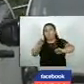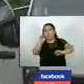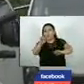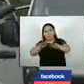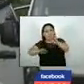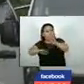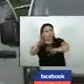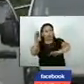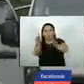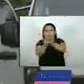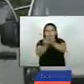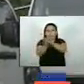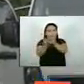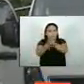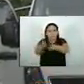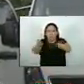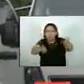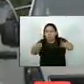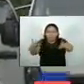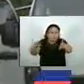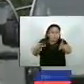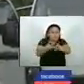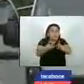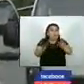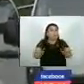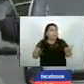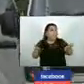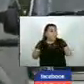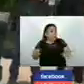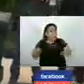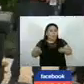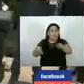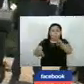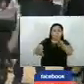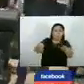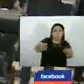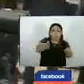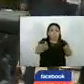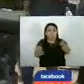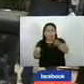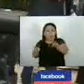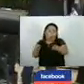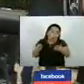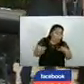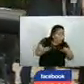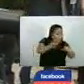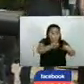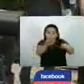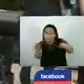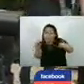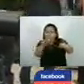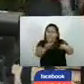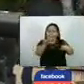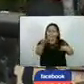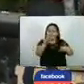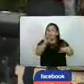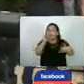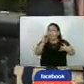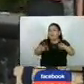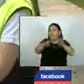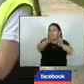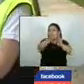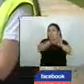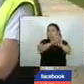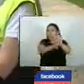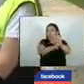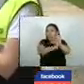donde se reporta mayor cantidad de accidentes debido a la alta velocidad y distracción al volante, el reglamento de